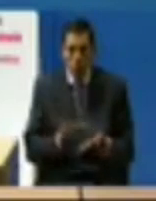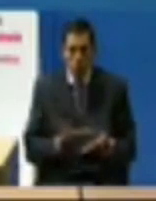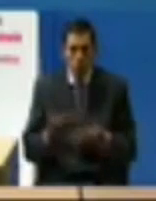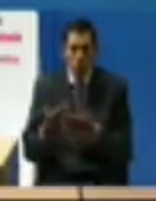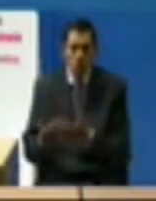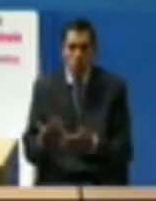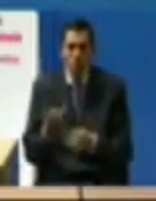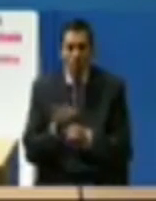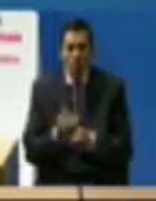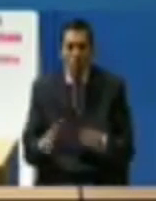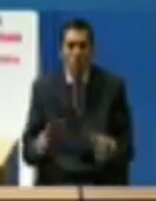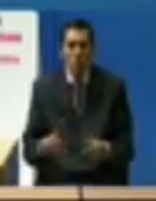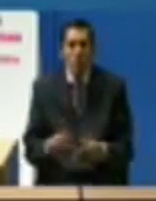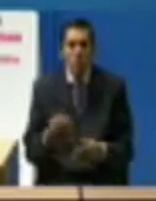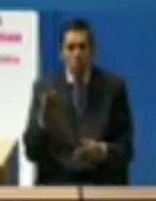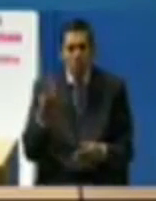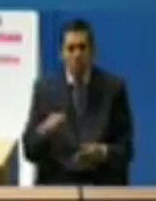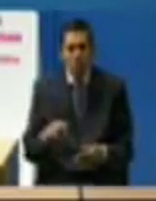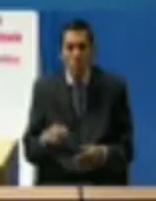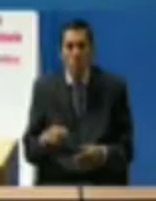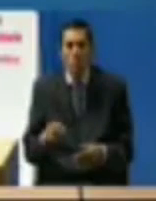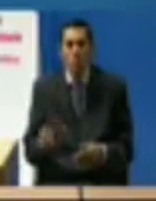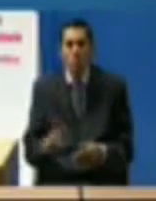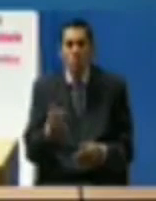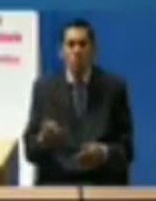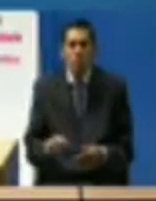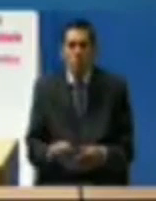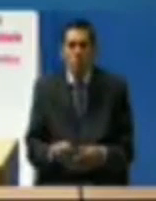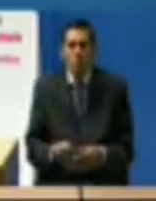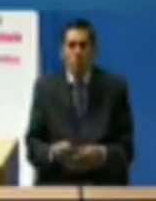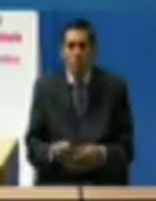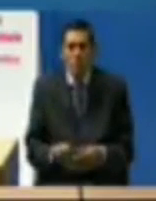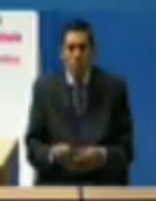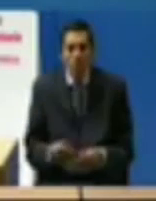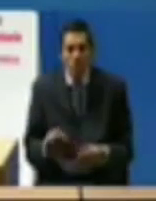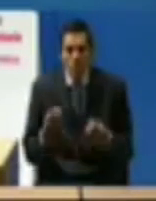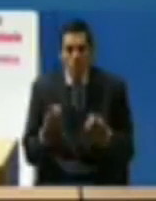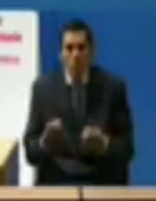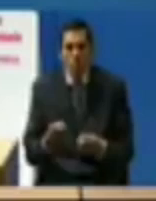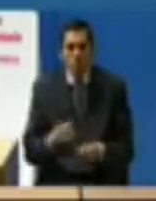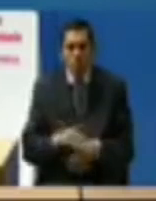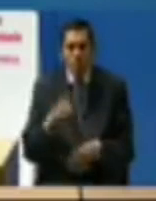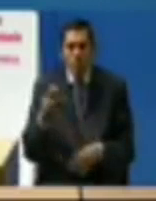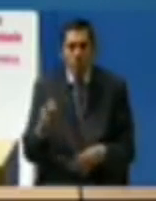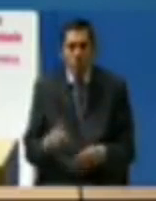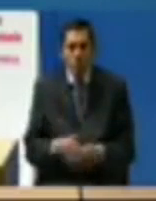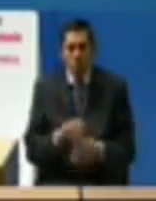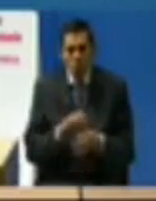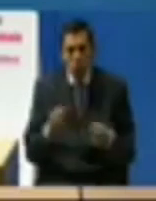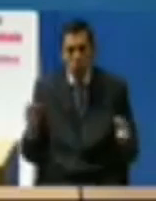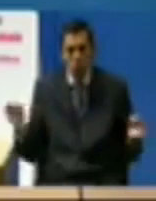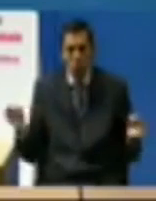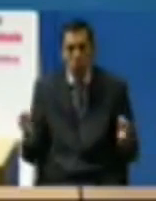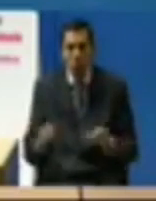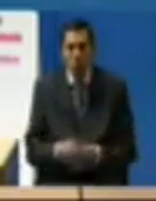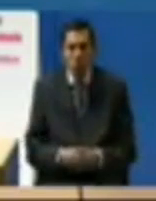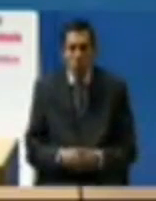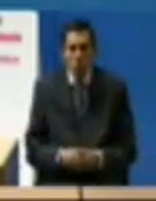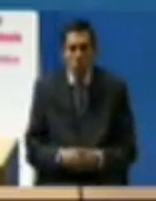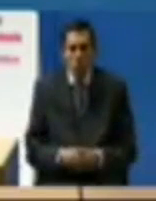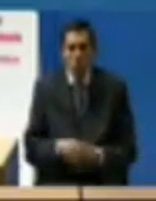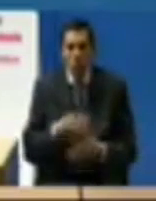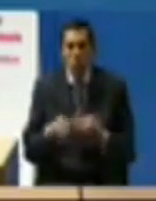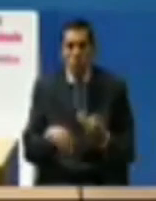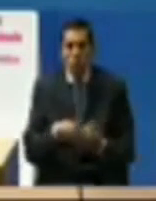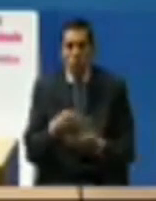concentrada, de fácil consulta. Nos corresponde ahora dar la mayor difusión de estos resultados. Todas y todos los